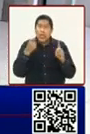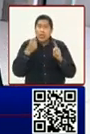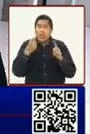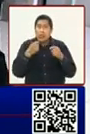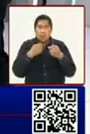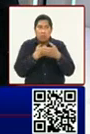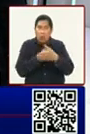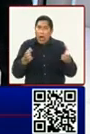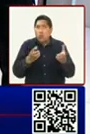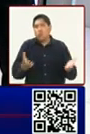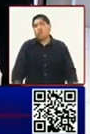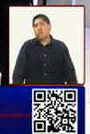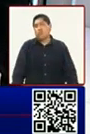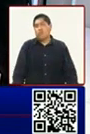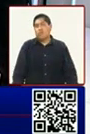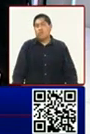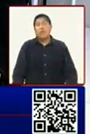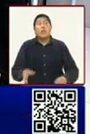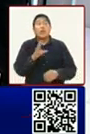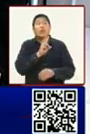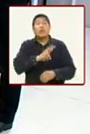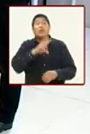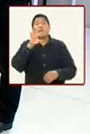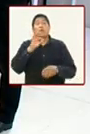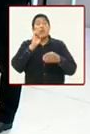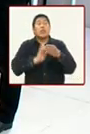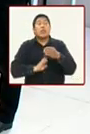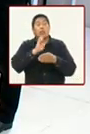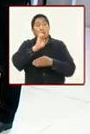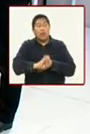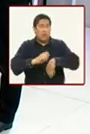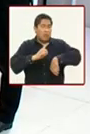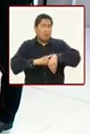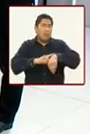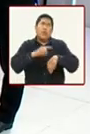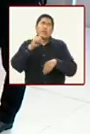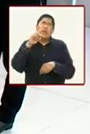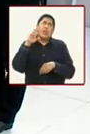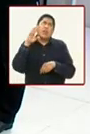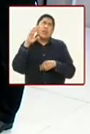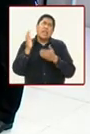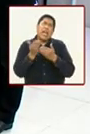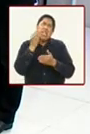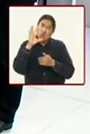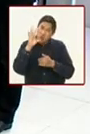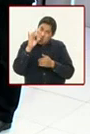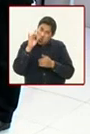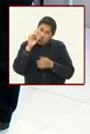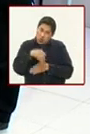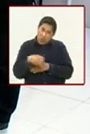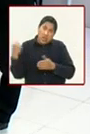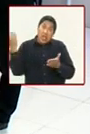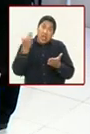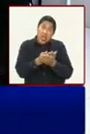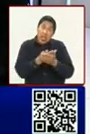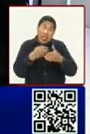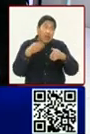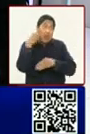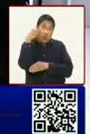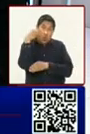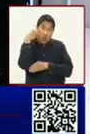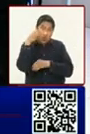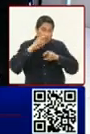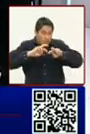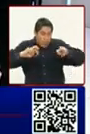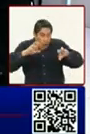habitación. Y el 29 de enero... a las 19:50, la policía llega al hostal, descubre